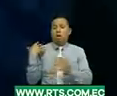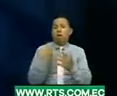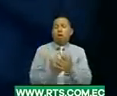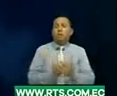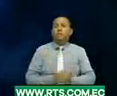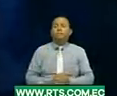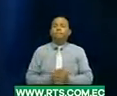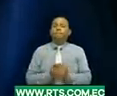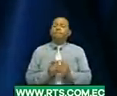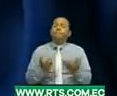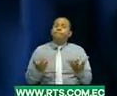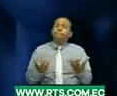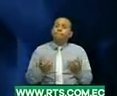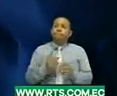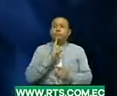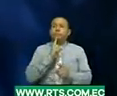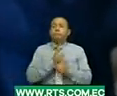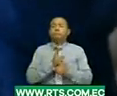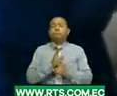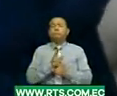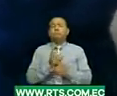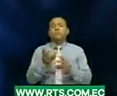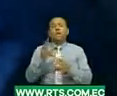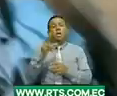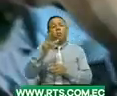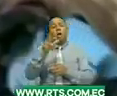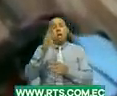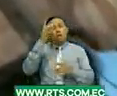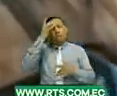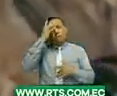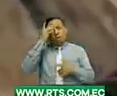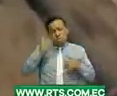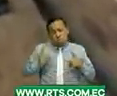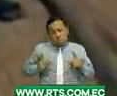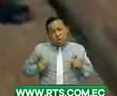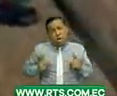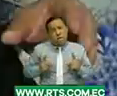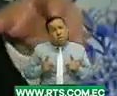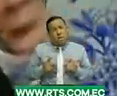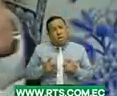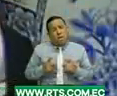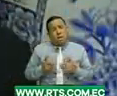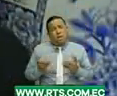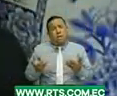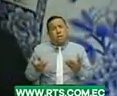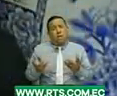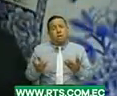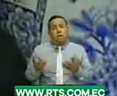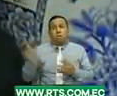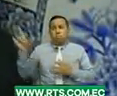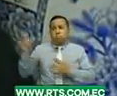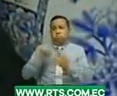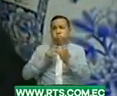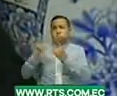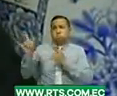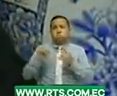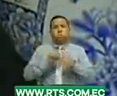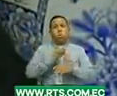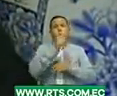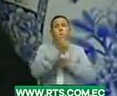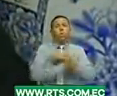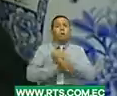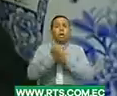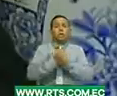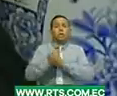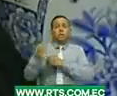cáncer terminal que se está, digamos, trasladando a todos los otros estados. Creo que la